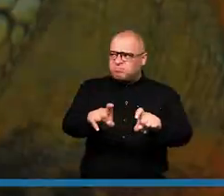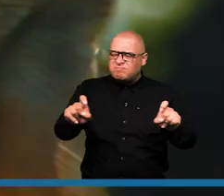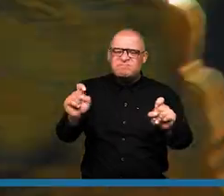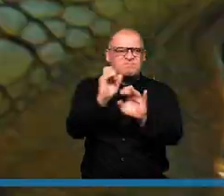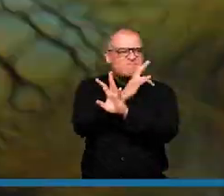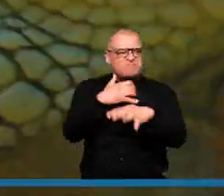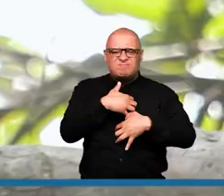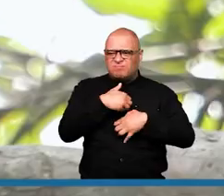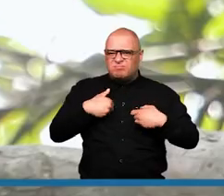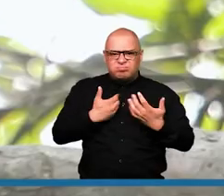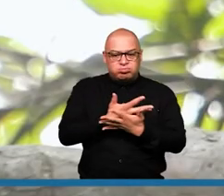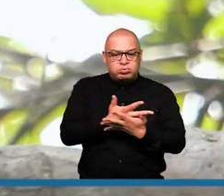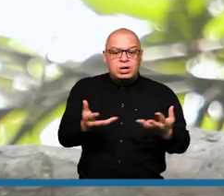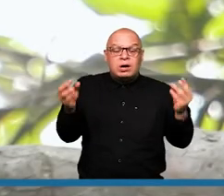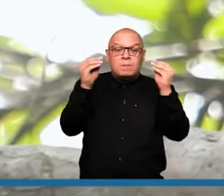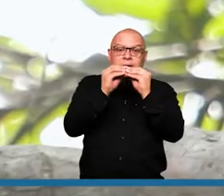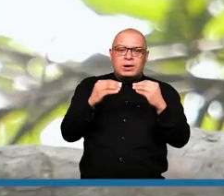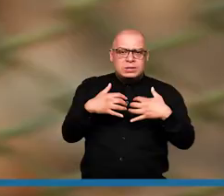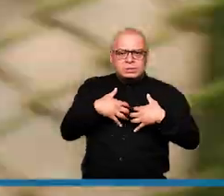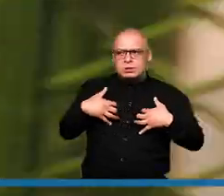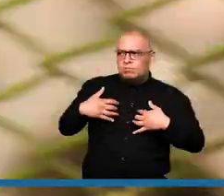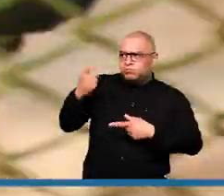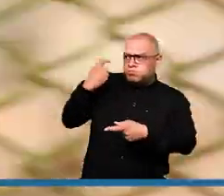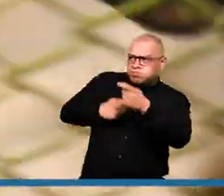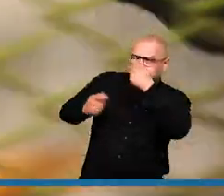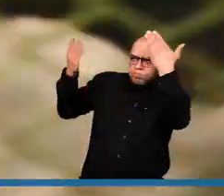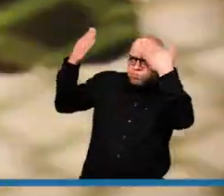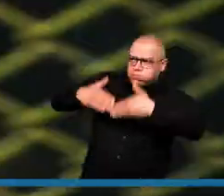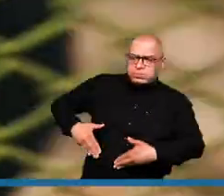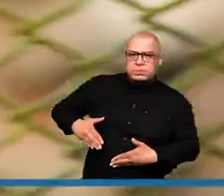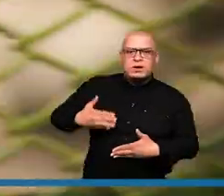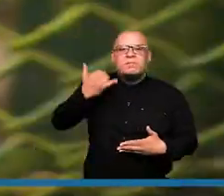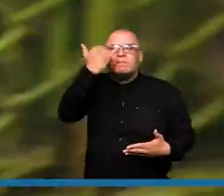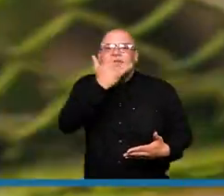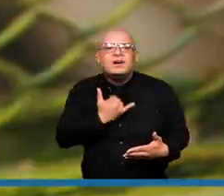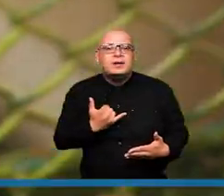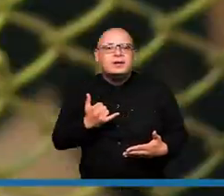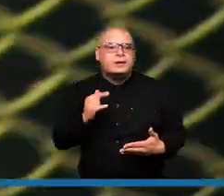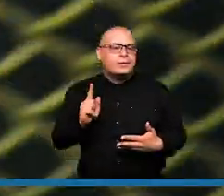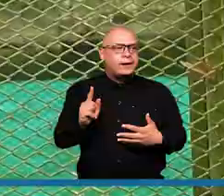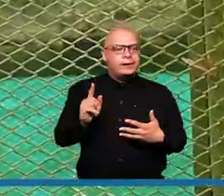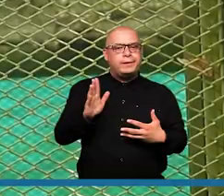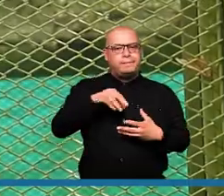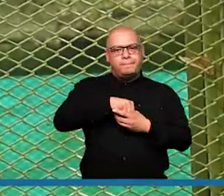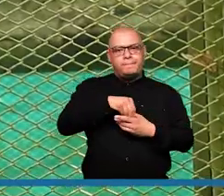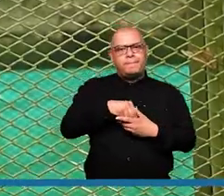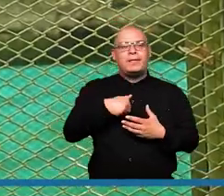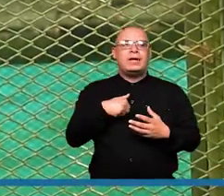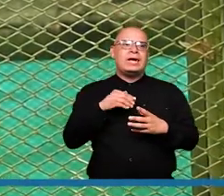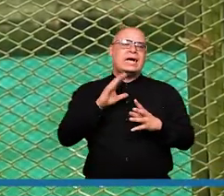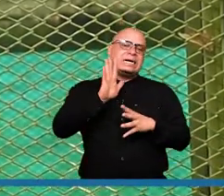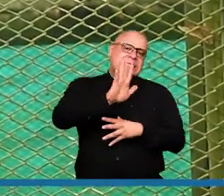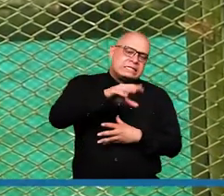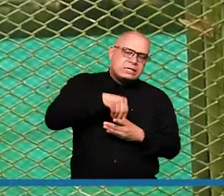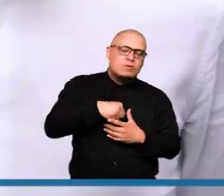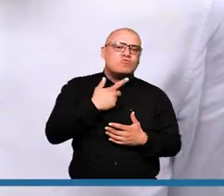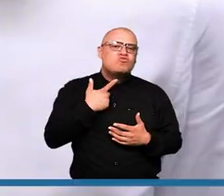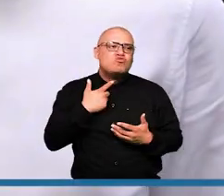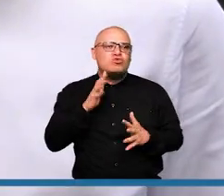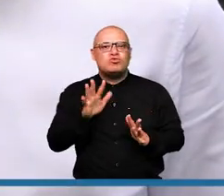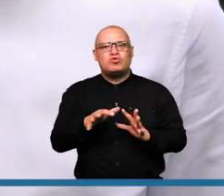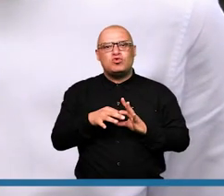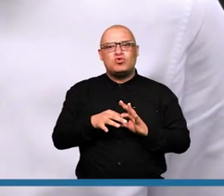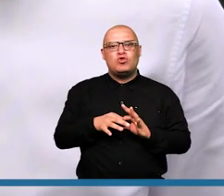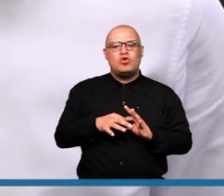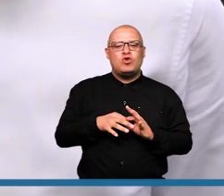no solo es porque quieren tener una especie retenida, sino también por condiciones sociales o culturales, por